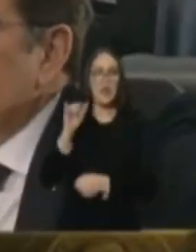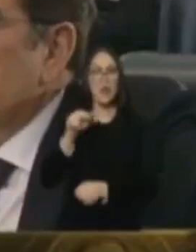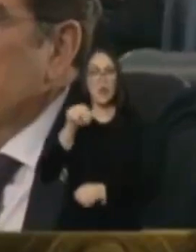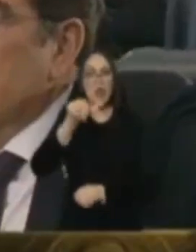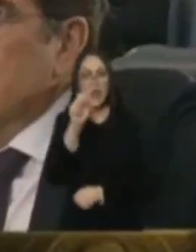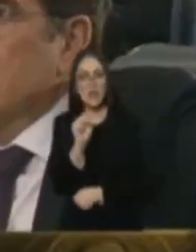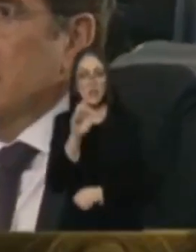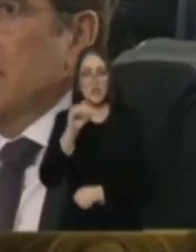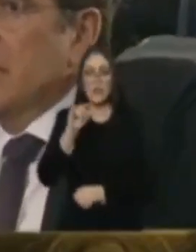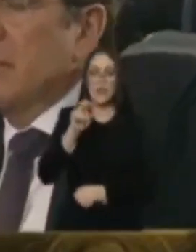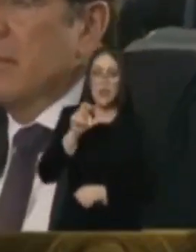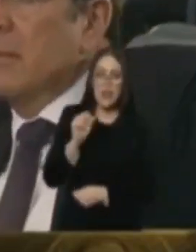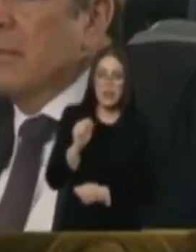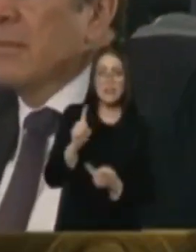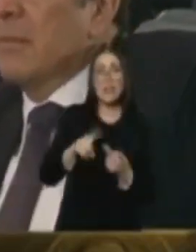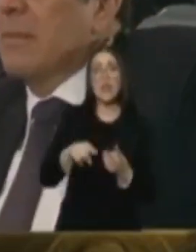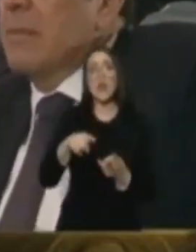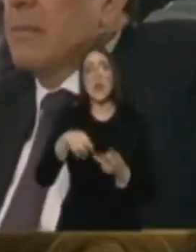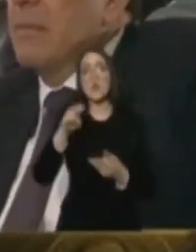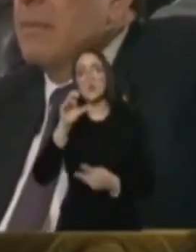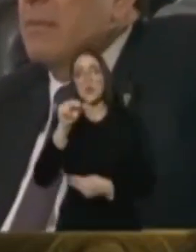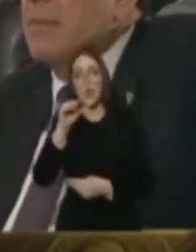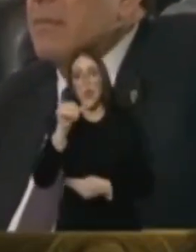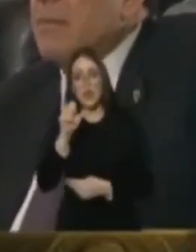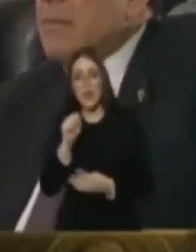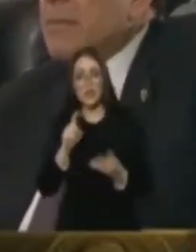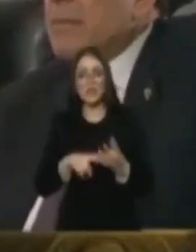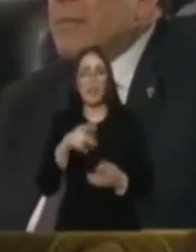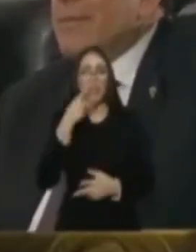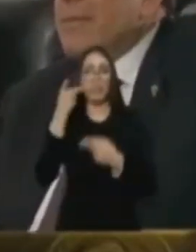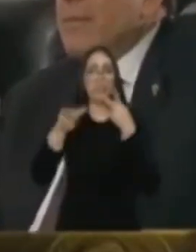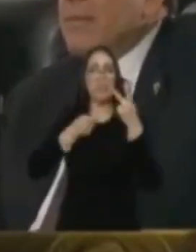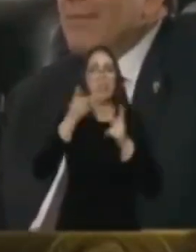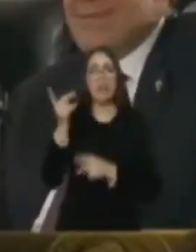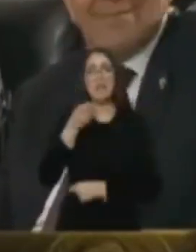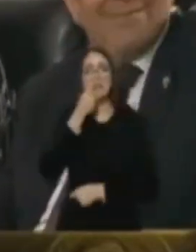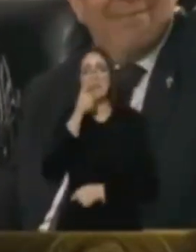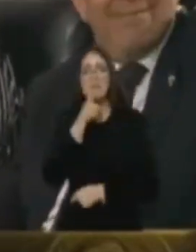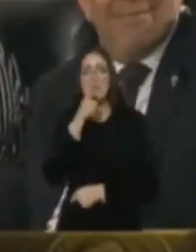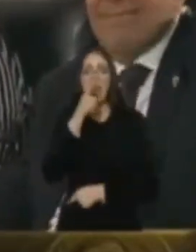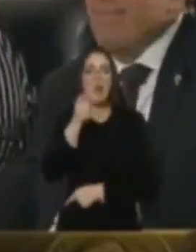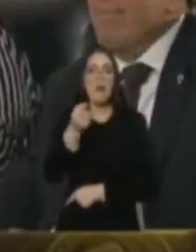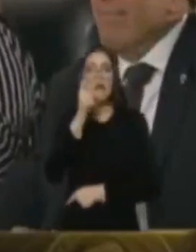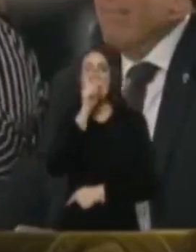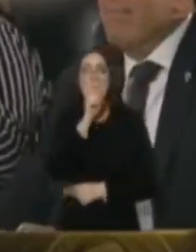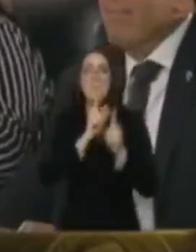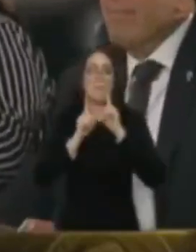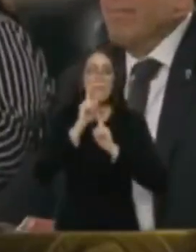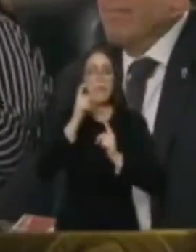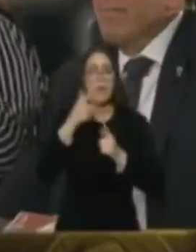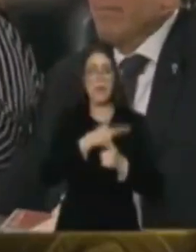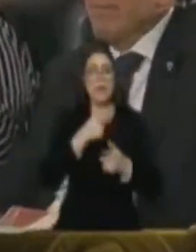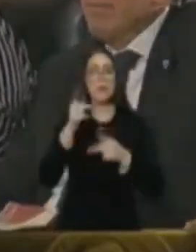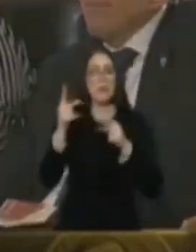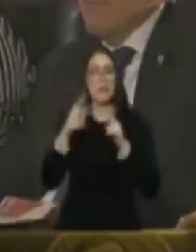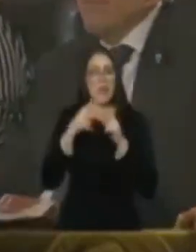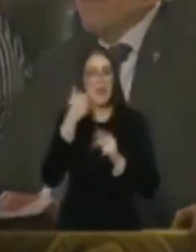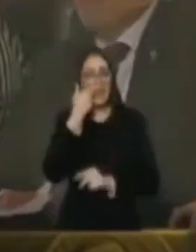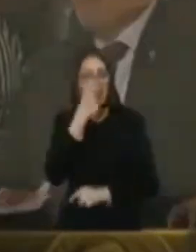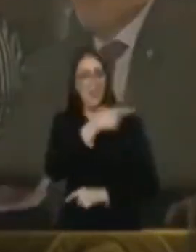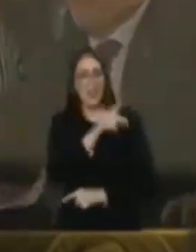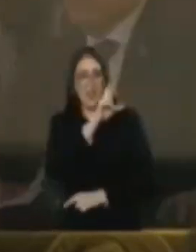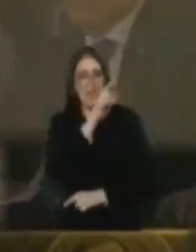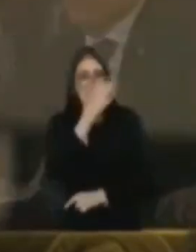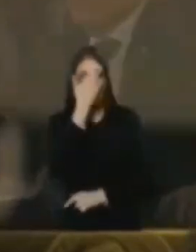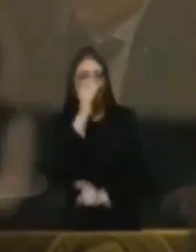juanas, busconas, argüenderas y hasta mitoteras, por el simple temor de otorgarnos reconocimiento